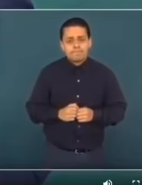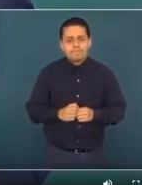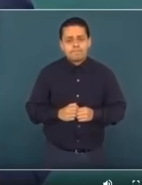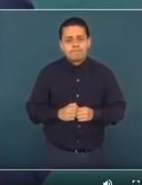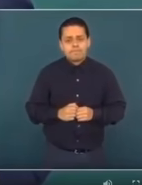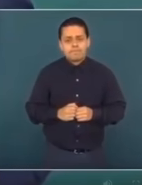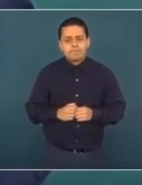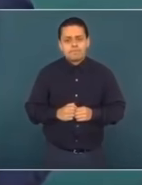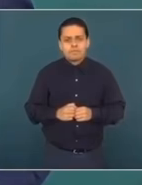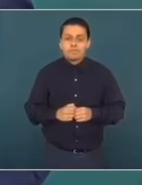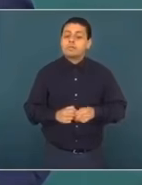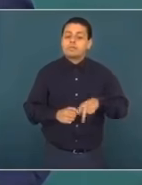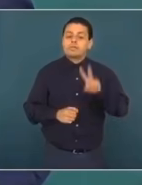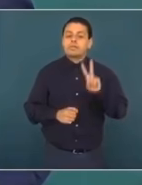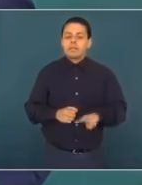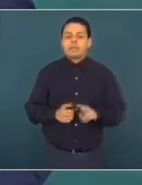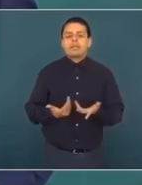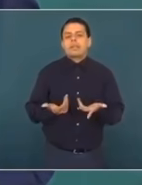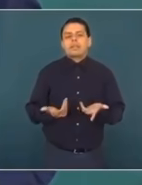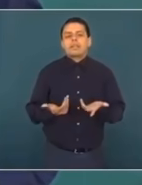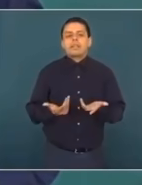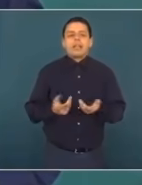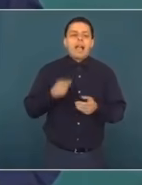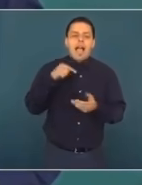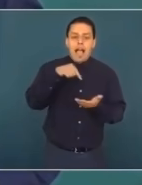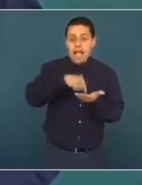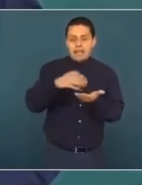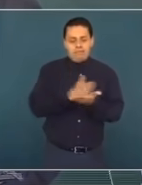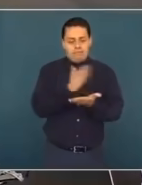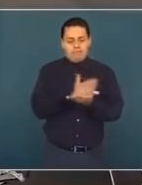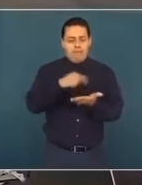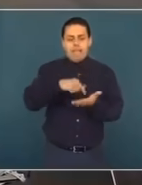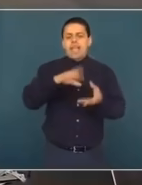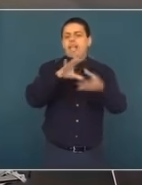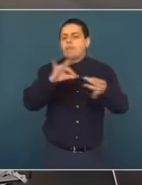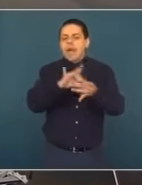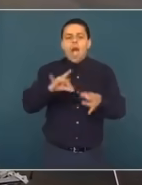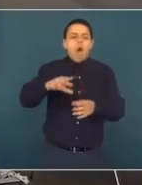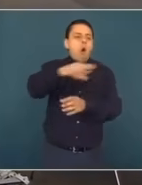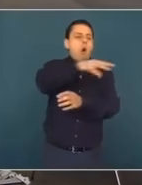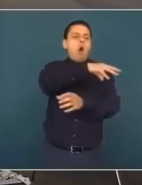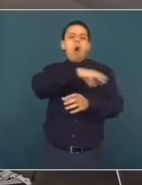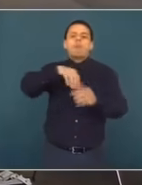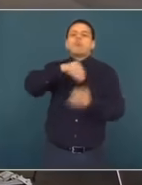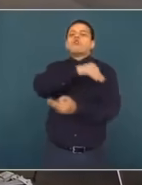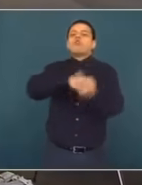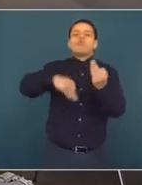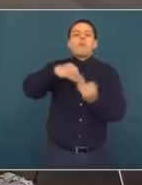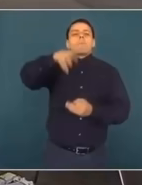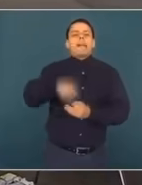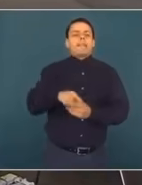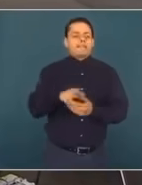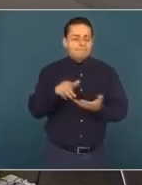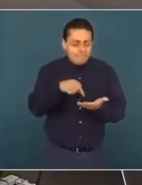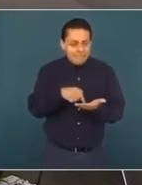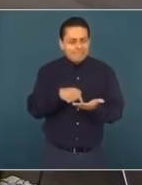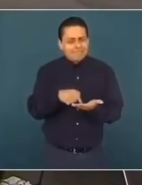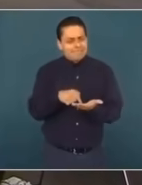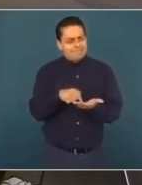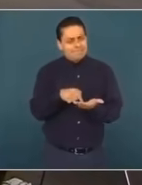Desde luego, esto no significa que todo lo que ahí se dice sea cierto.